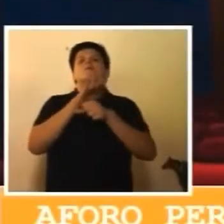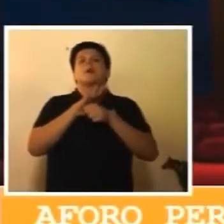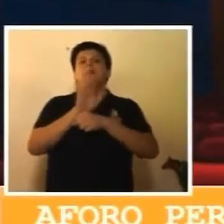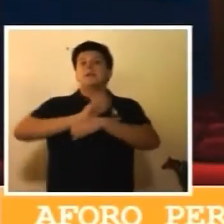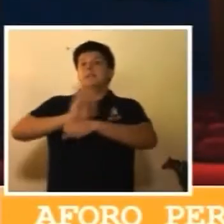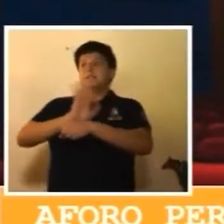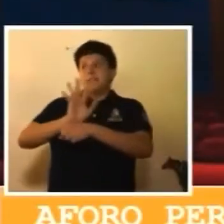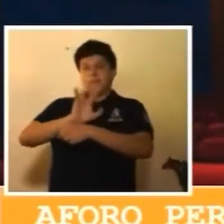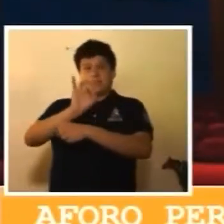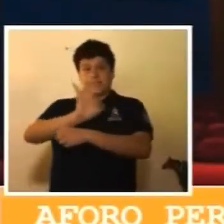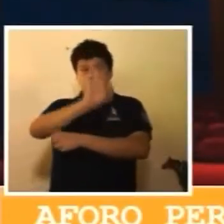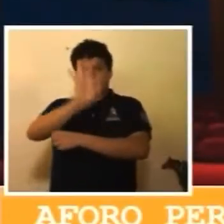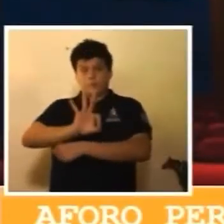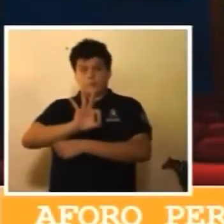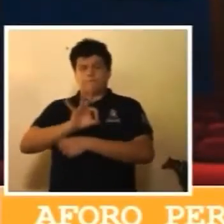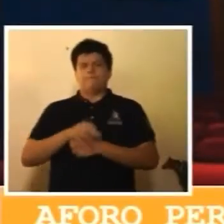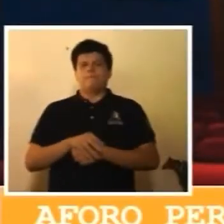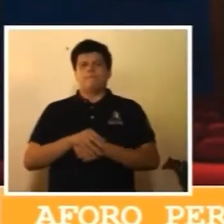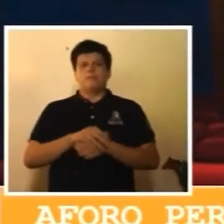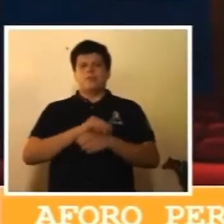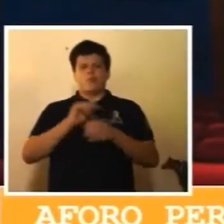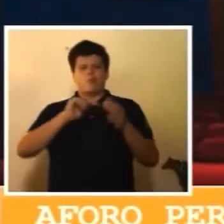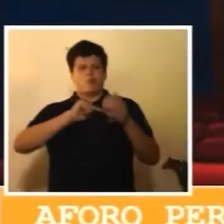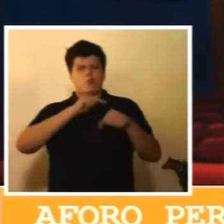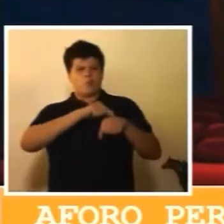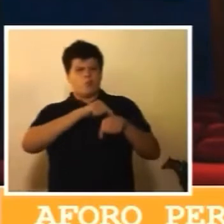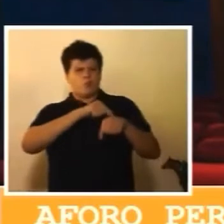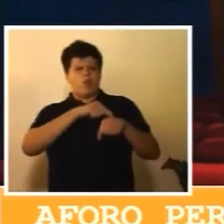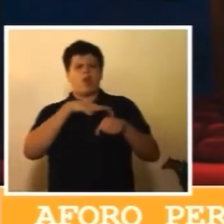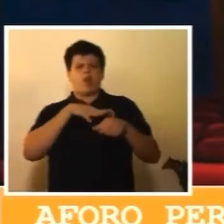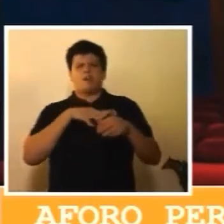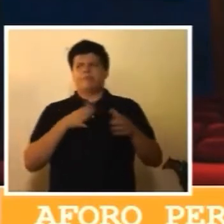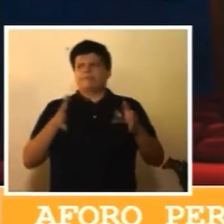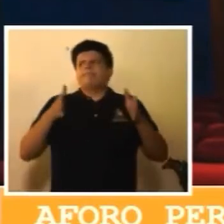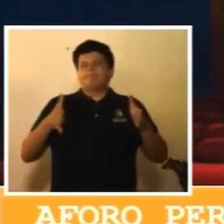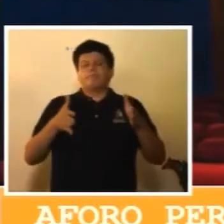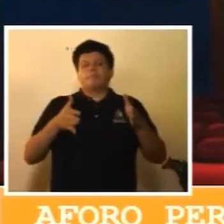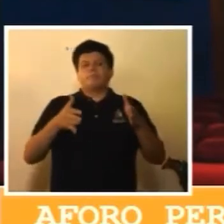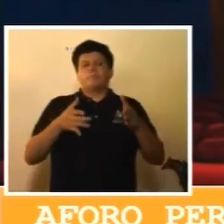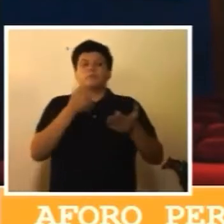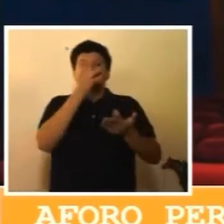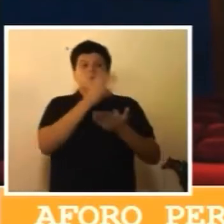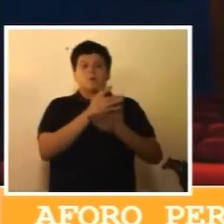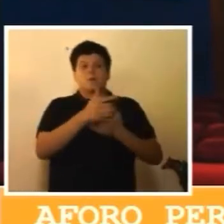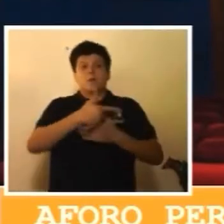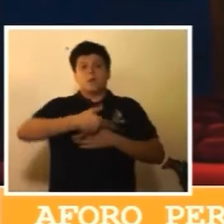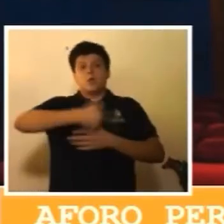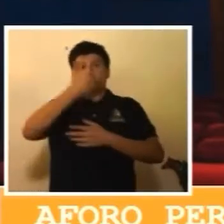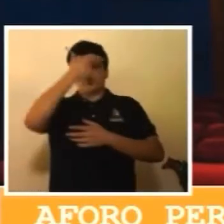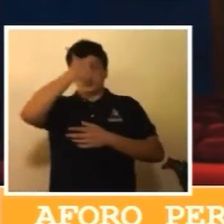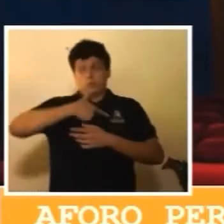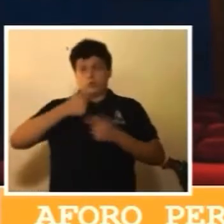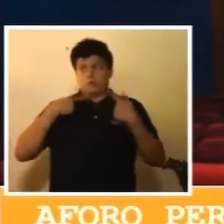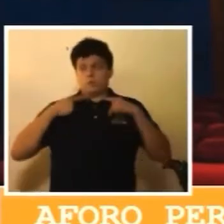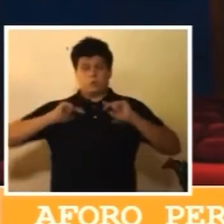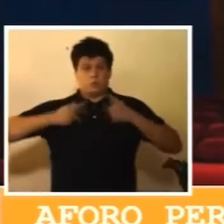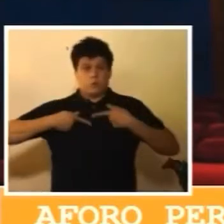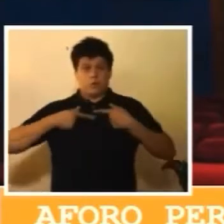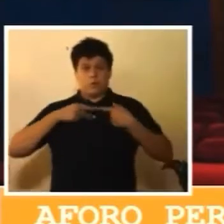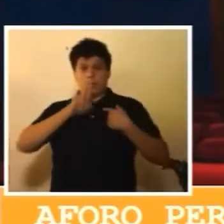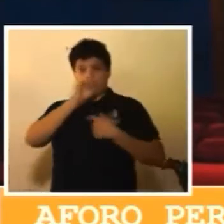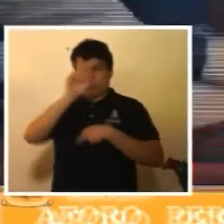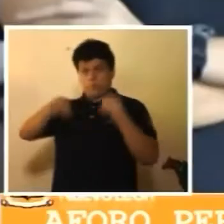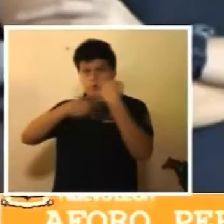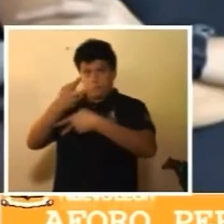30 por ciento del horario de establecido hasta las 12 de la noche no personas vulnerables obviamente